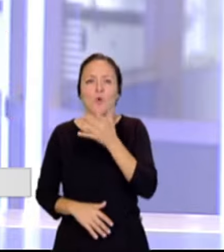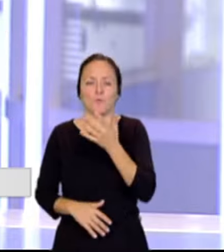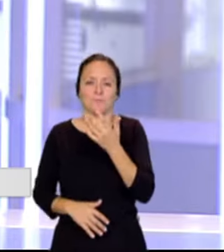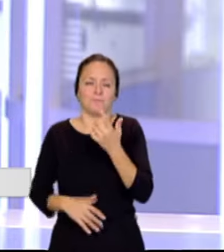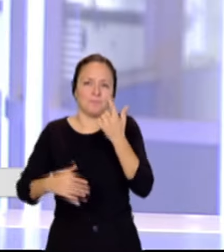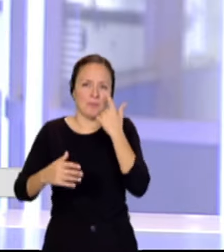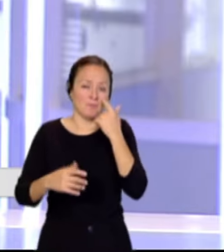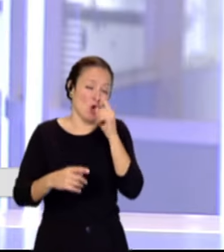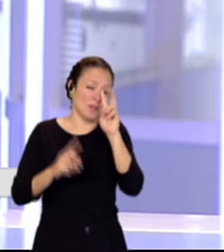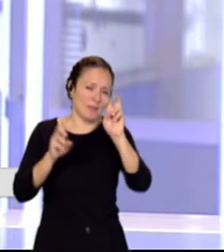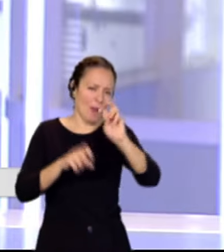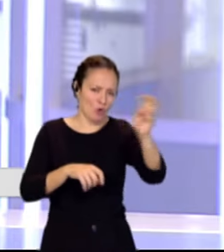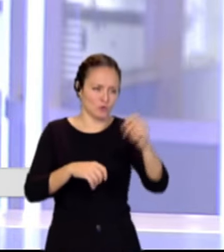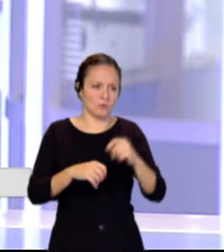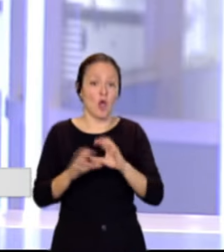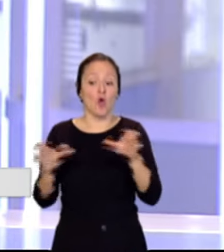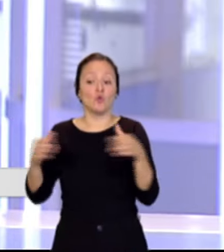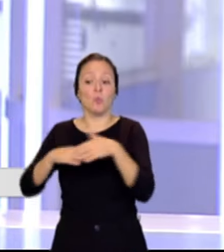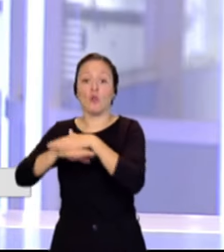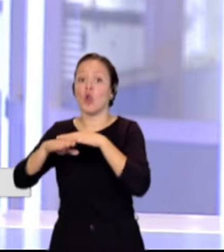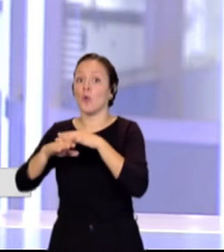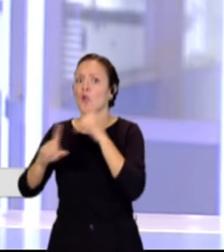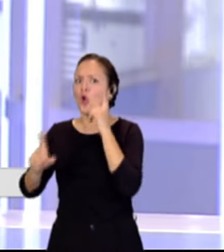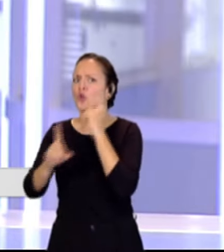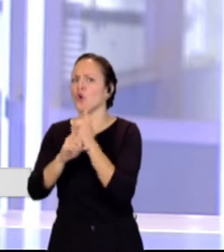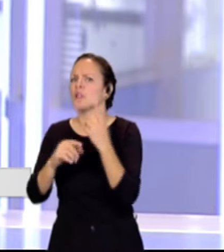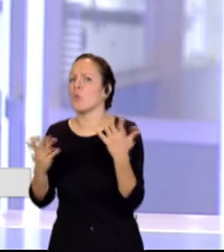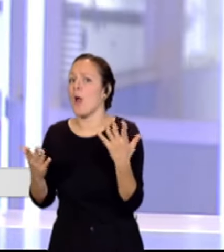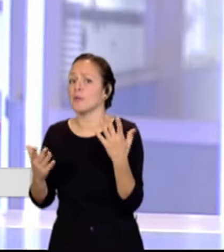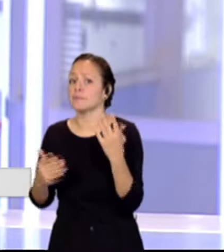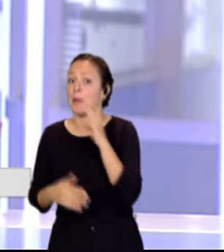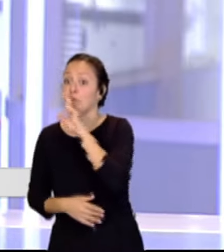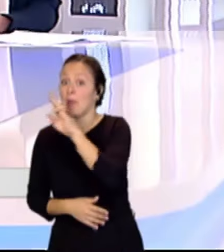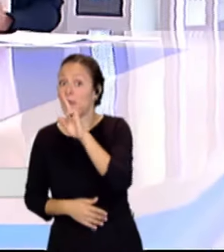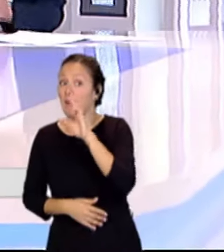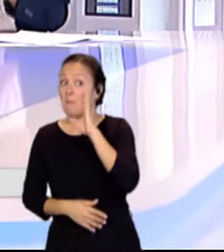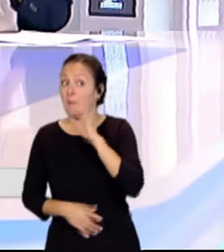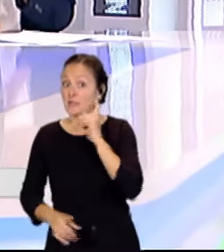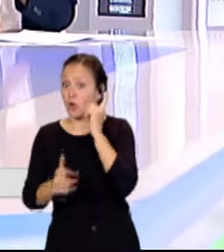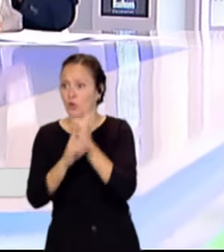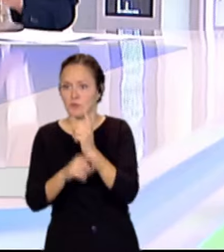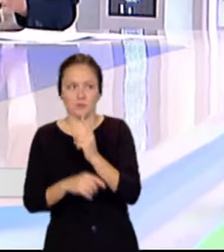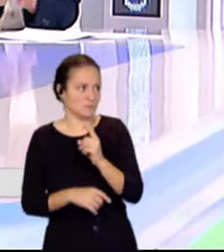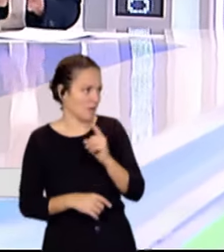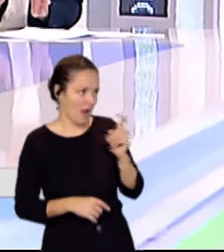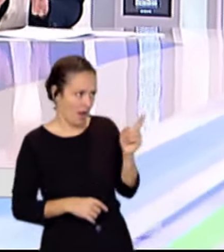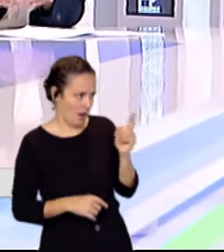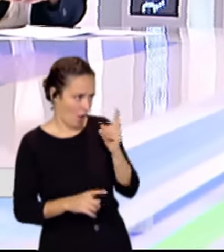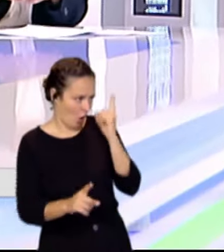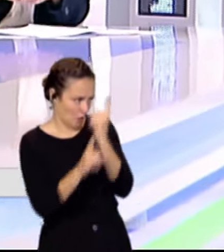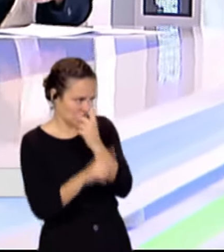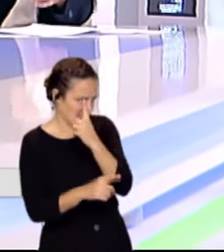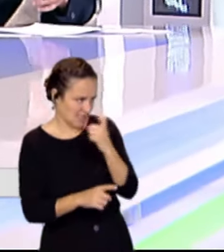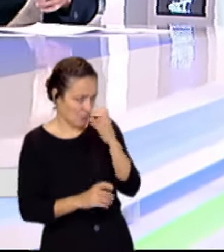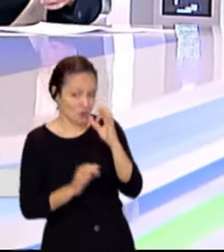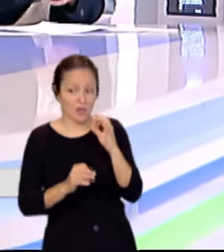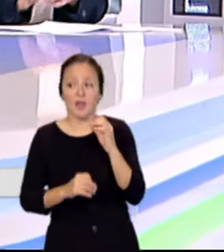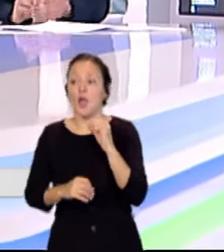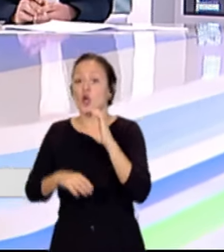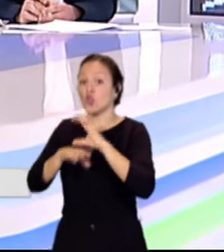otr no está de acuerdo parece que el PP se opone el partido popular se opone radicalmente la consejera de turismo solo se abre a la tasa